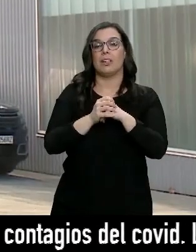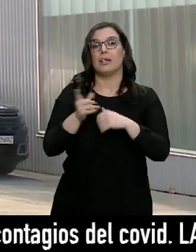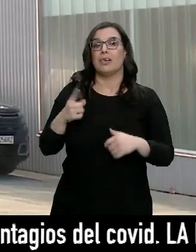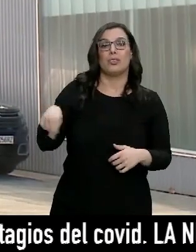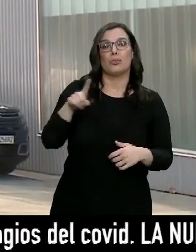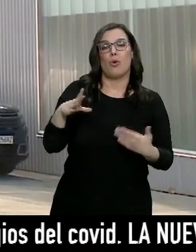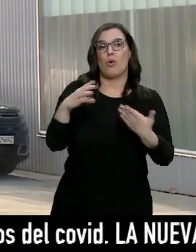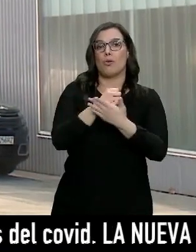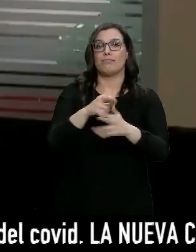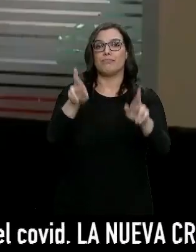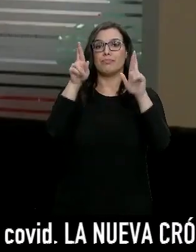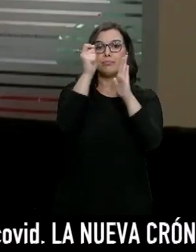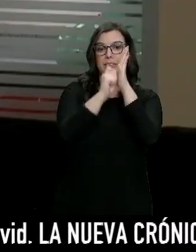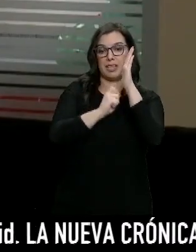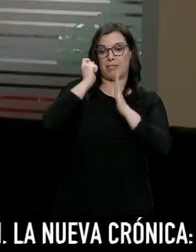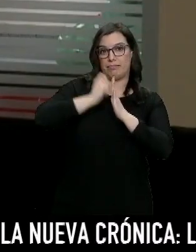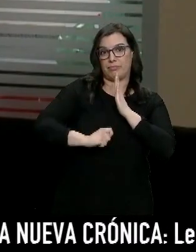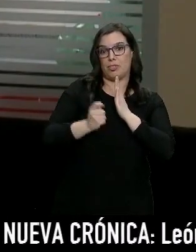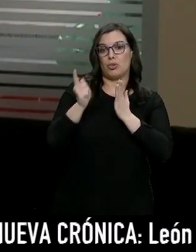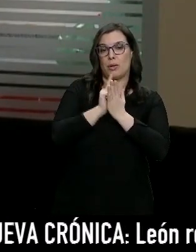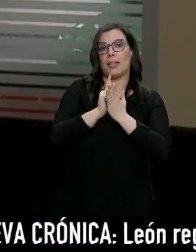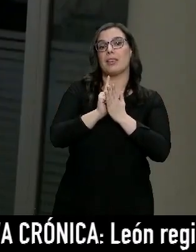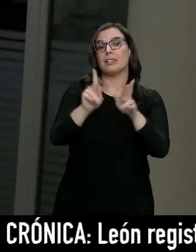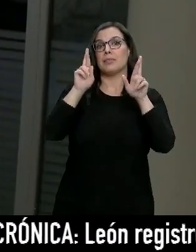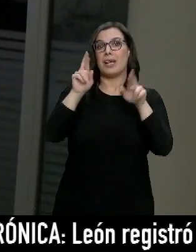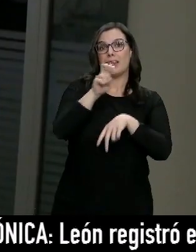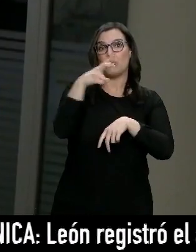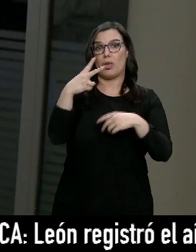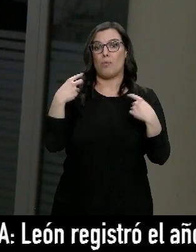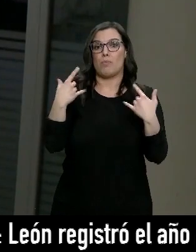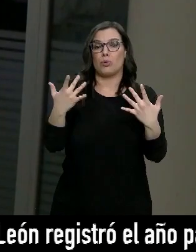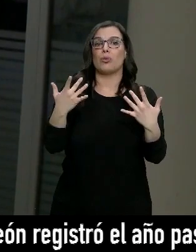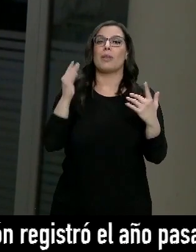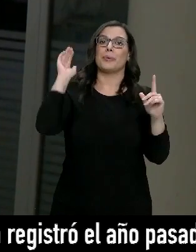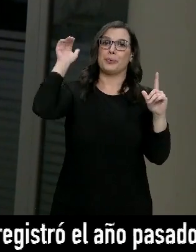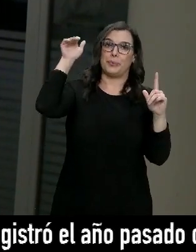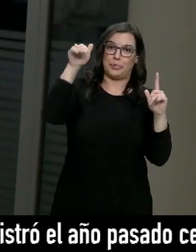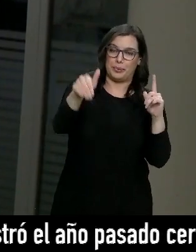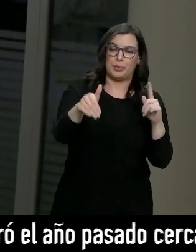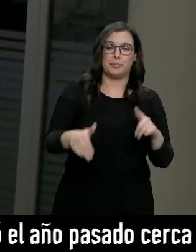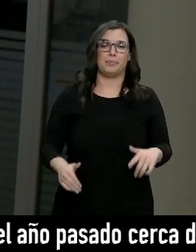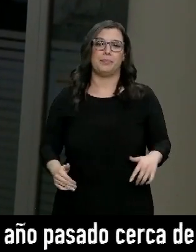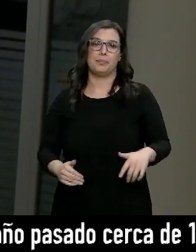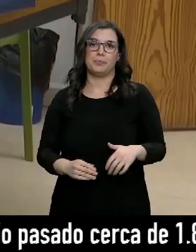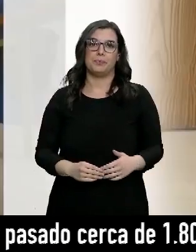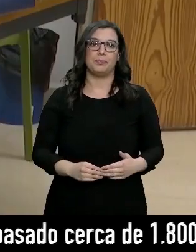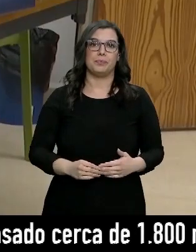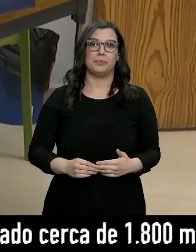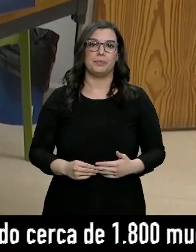que las restricciones recién implantadas hagan su efecto y la curva de contagios baje.